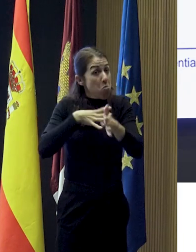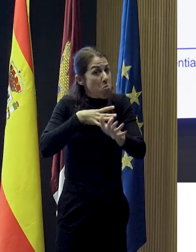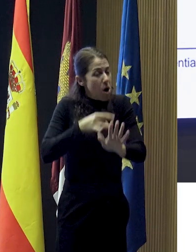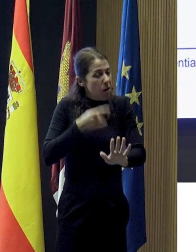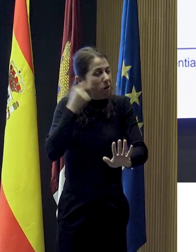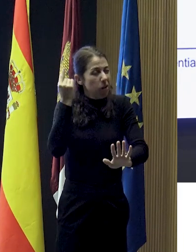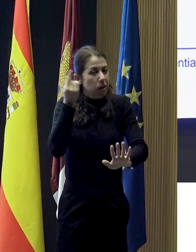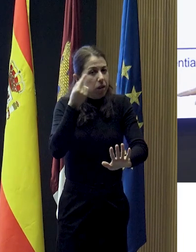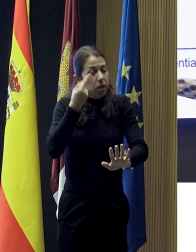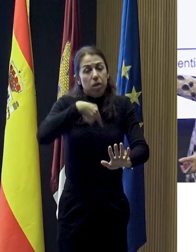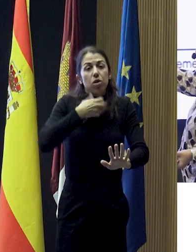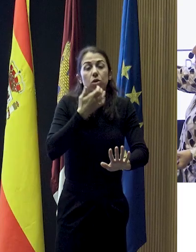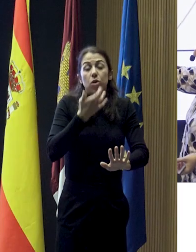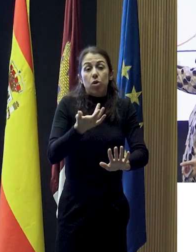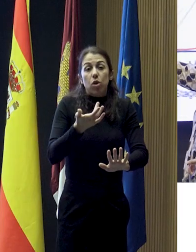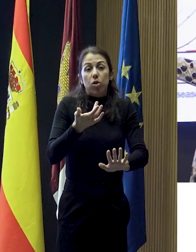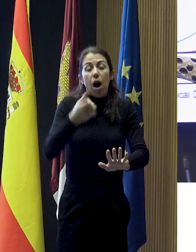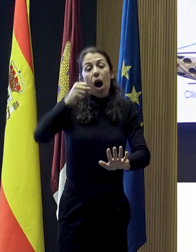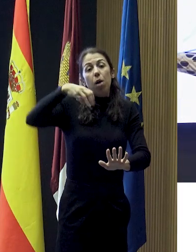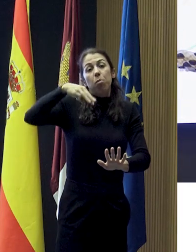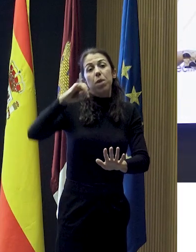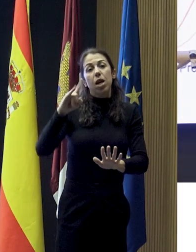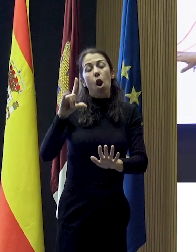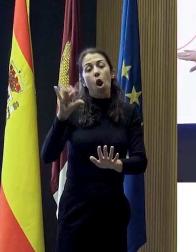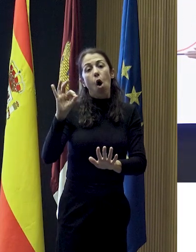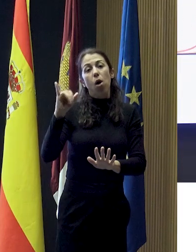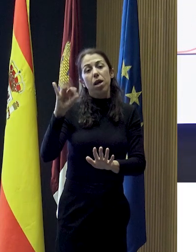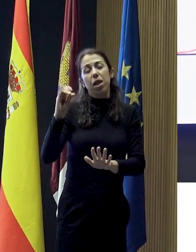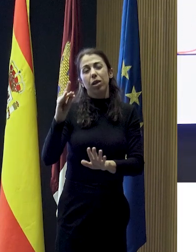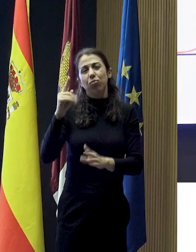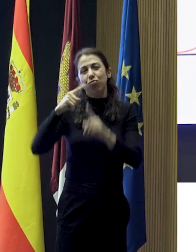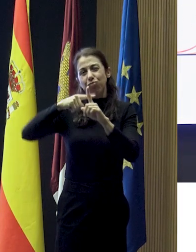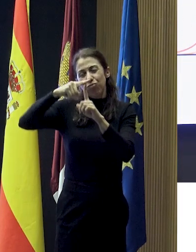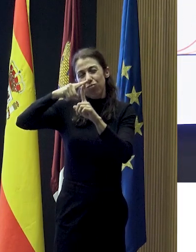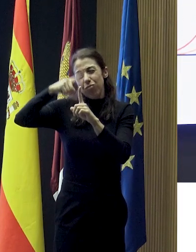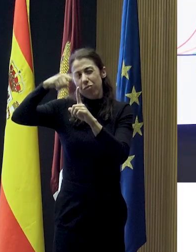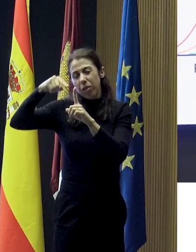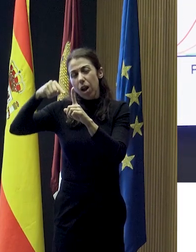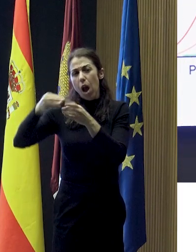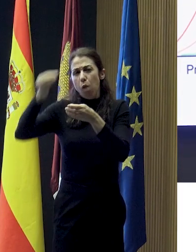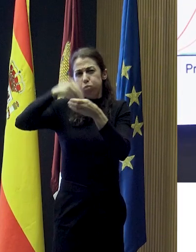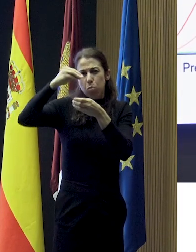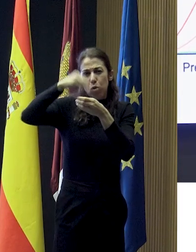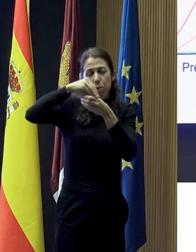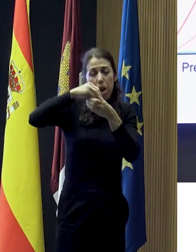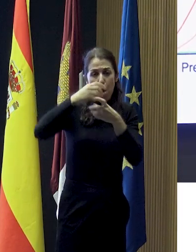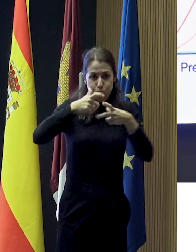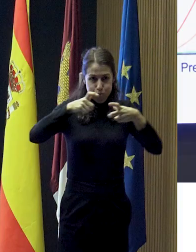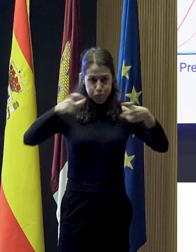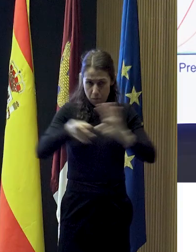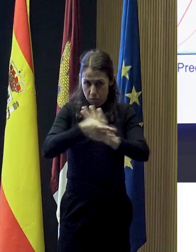Pero fijaros, si nosotros medimos el amiloide empieza a depositarse muy pronto y aumenta muy rápido,